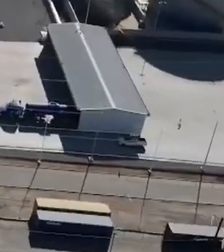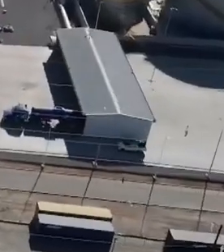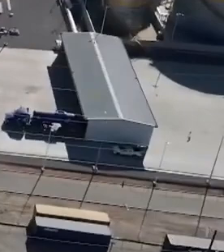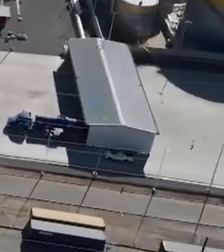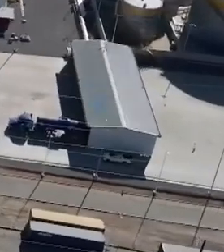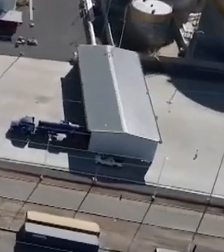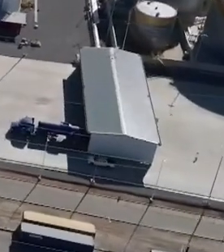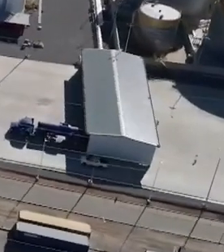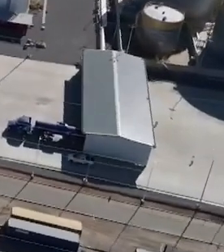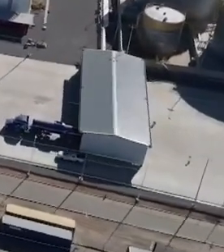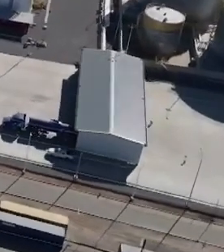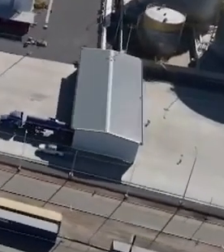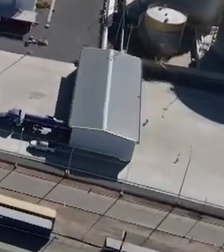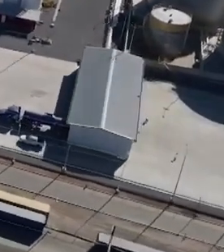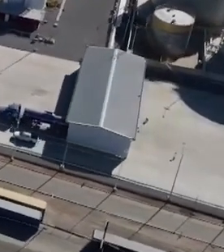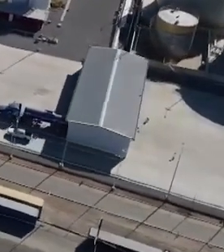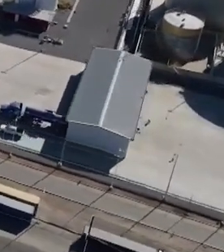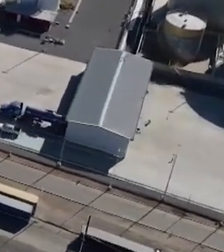Mexicali Oriente.